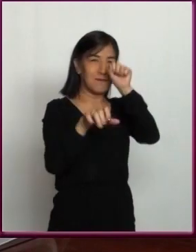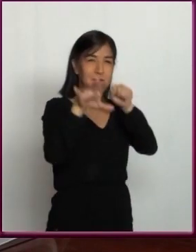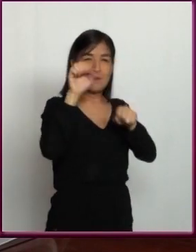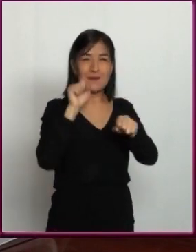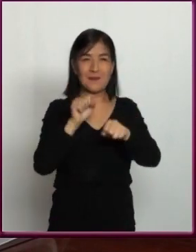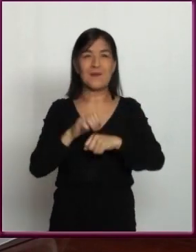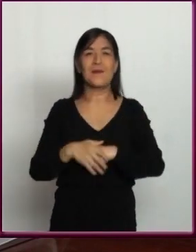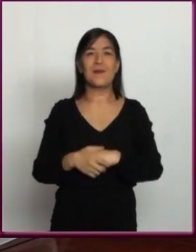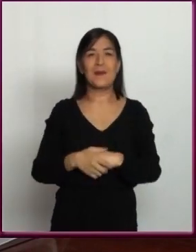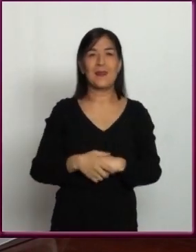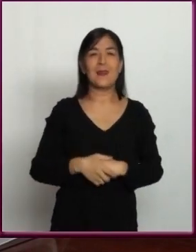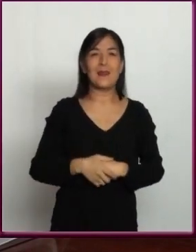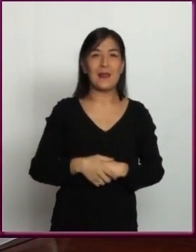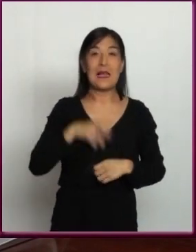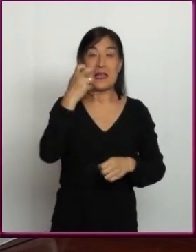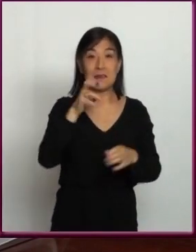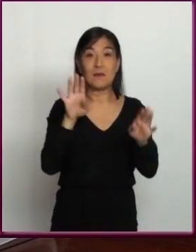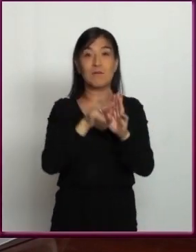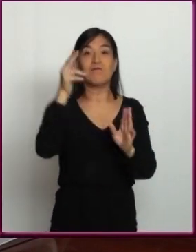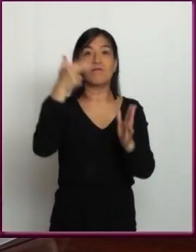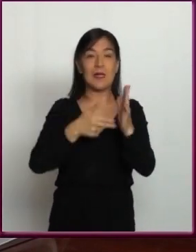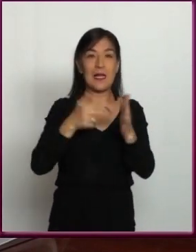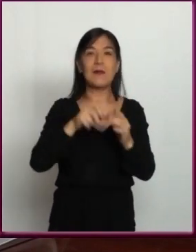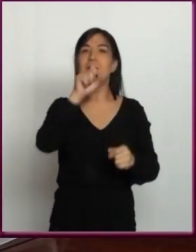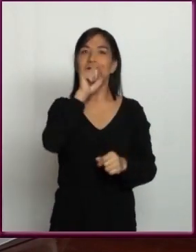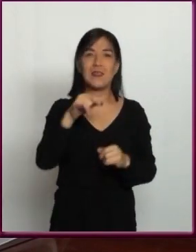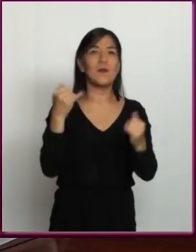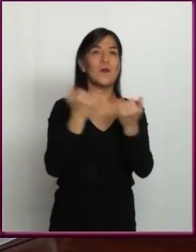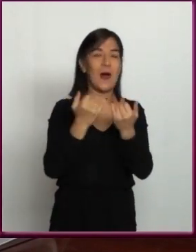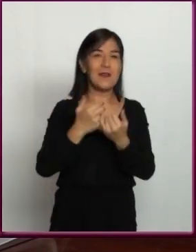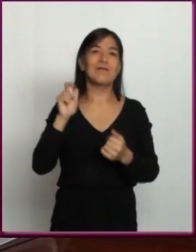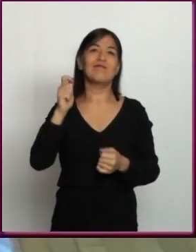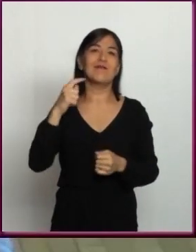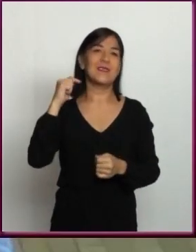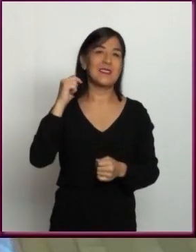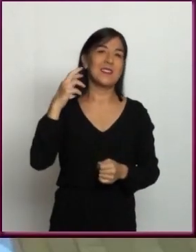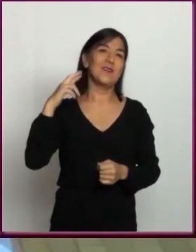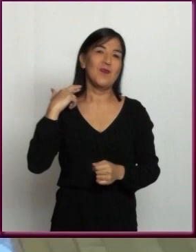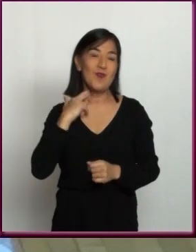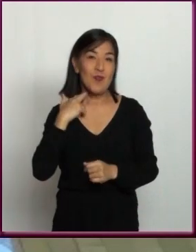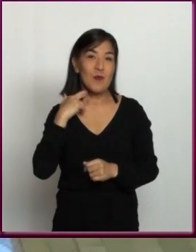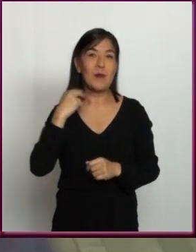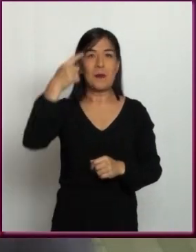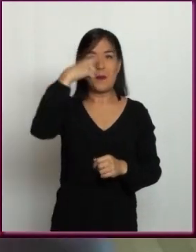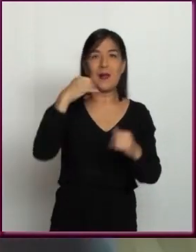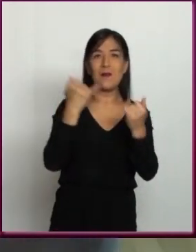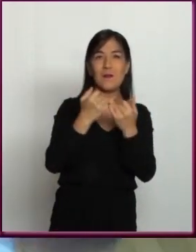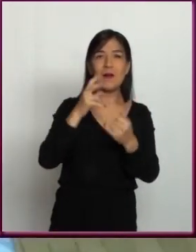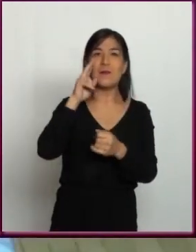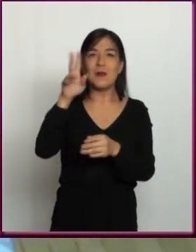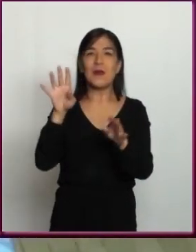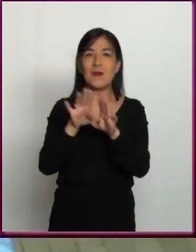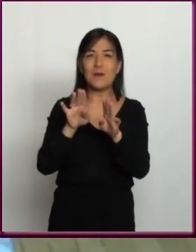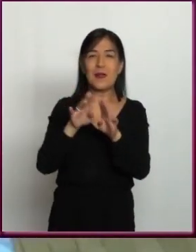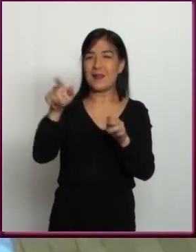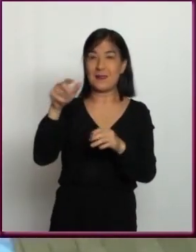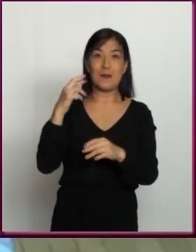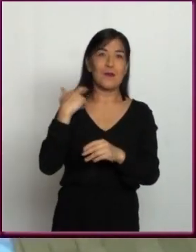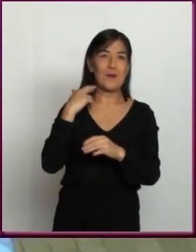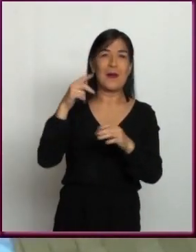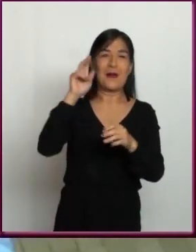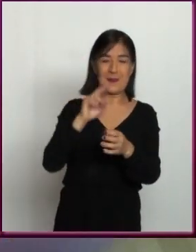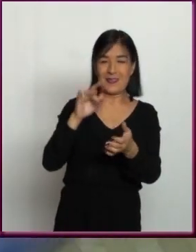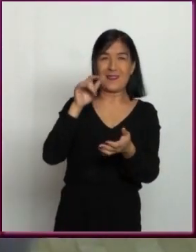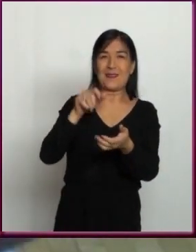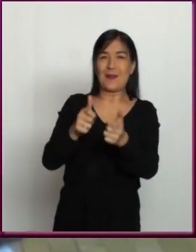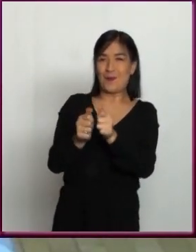Como te mencionaba, ese mecanismo se ha utilizado en robots reales para hacer que vuelen y vuelan bastante bien. Los avientas solitos, evitan obstáculos,